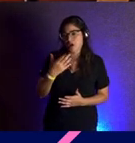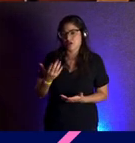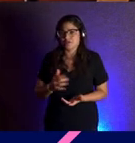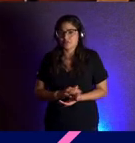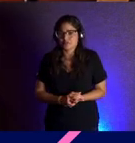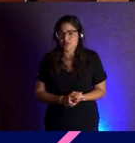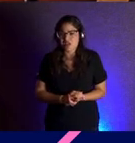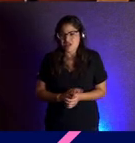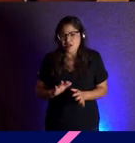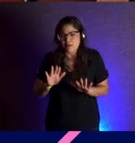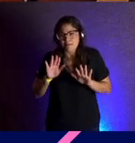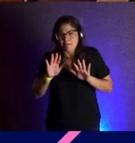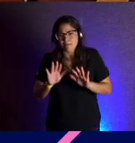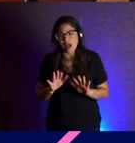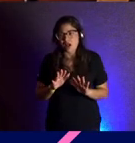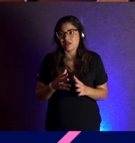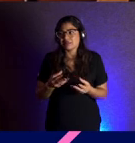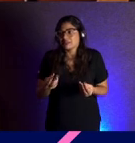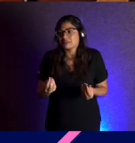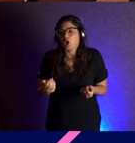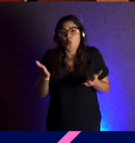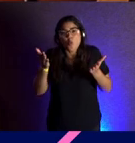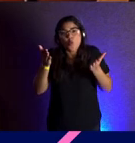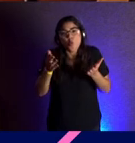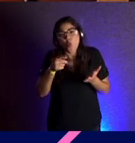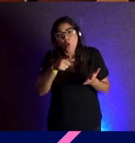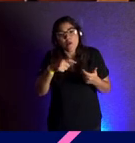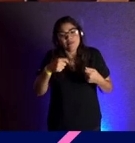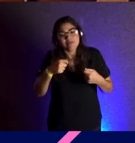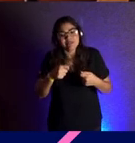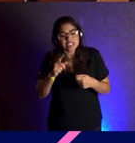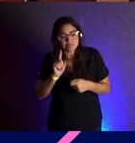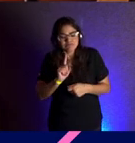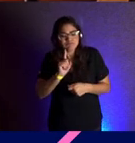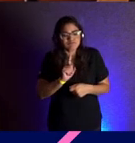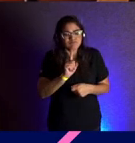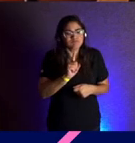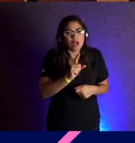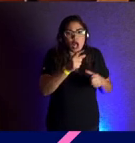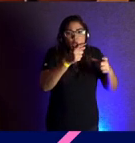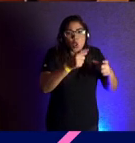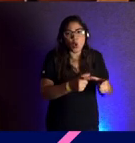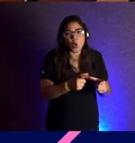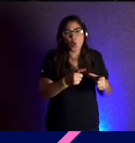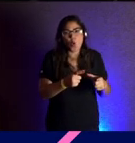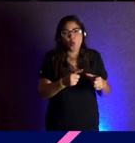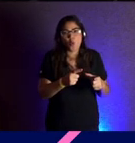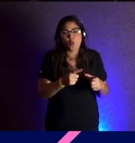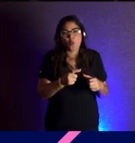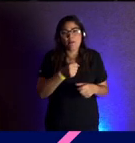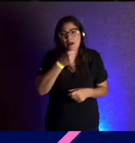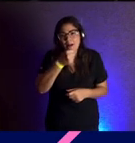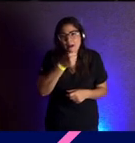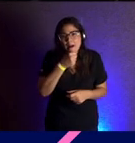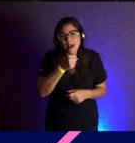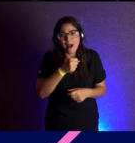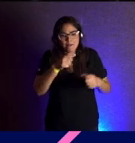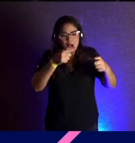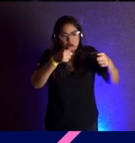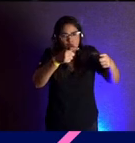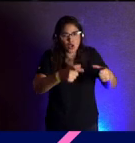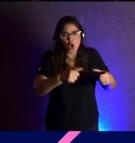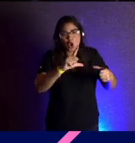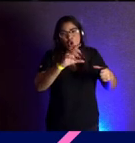hay que ir a las localidades. El periodismo local es fundamental. Es lo que permite